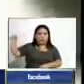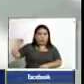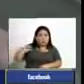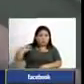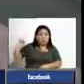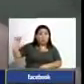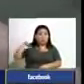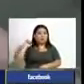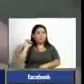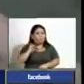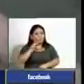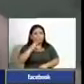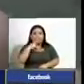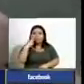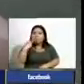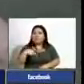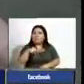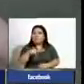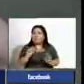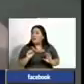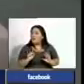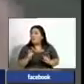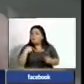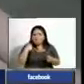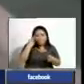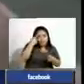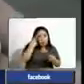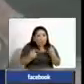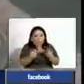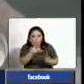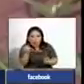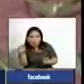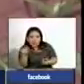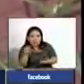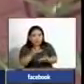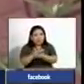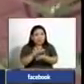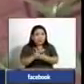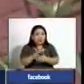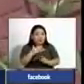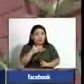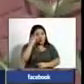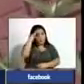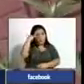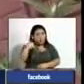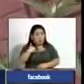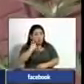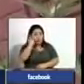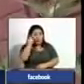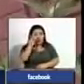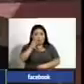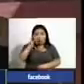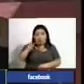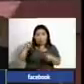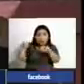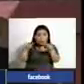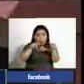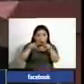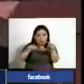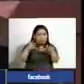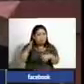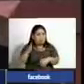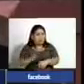Ante esta dura realidad, no queda más que priorizar necesidades, dice Yamilet, una joven de 22 años que hace